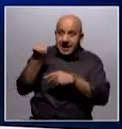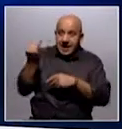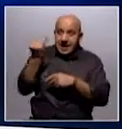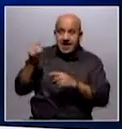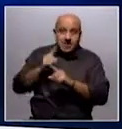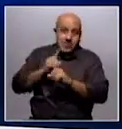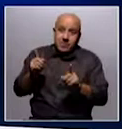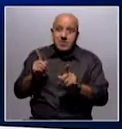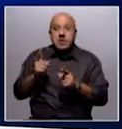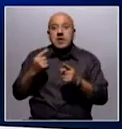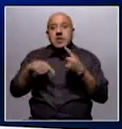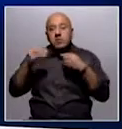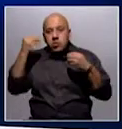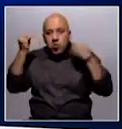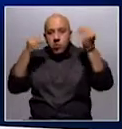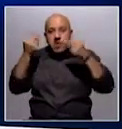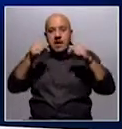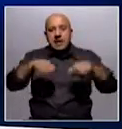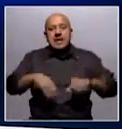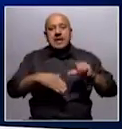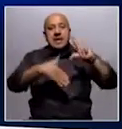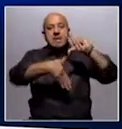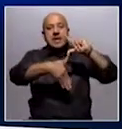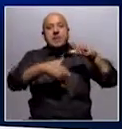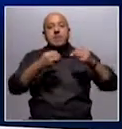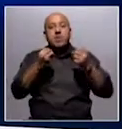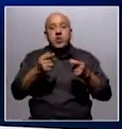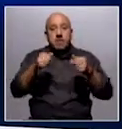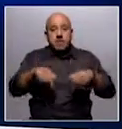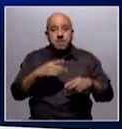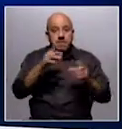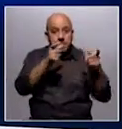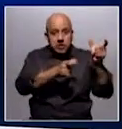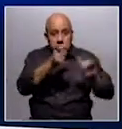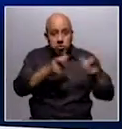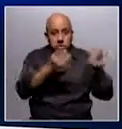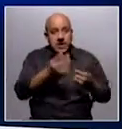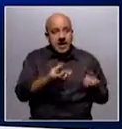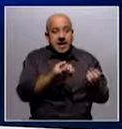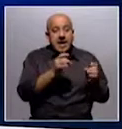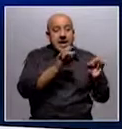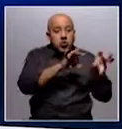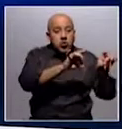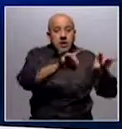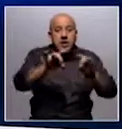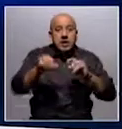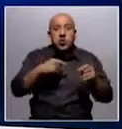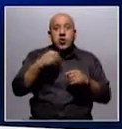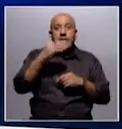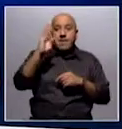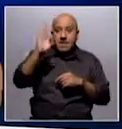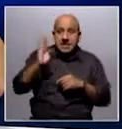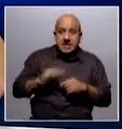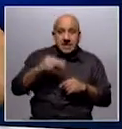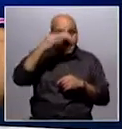europa que también preocupa en américa latina' por qué pues porque hay personas que se han infectado tanto en brasil como en mexico y parece que hubieran tenido